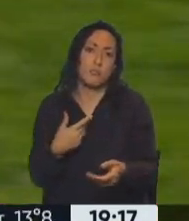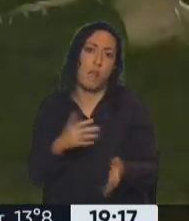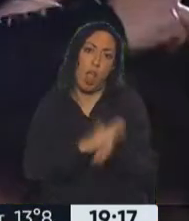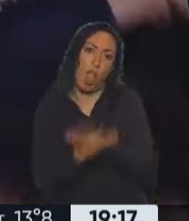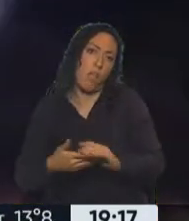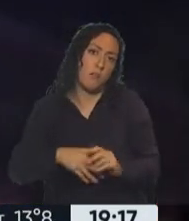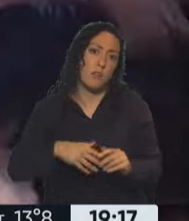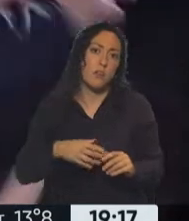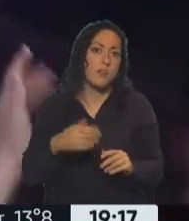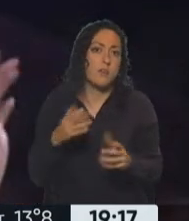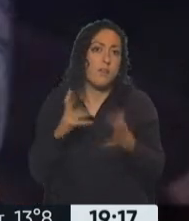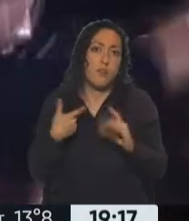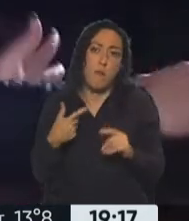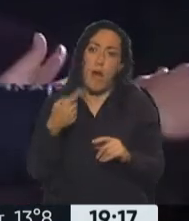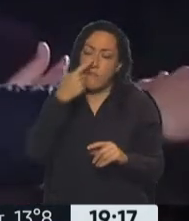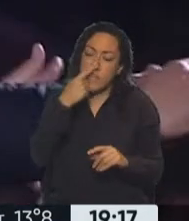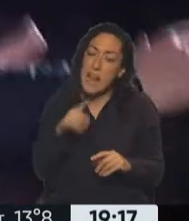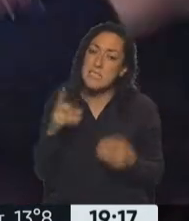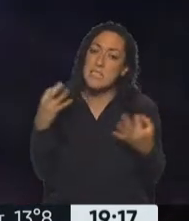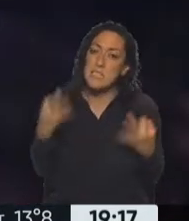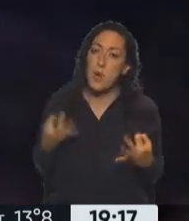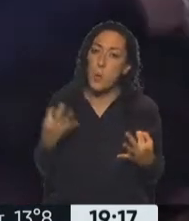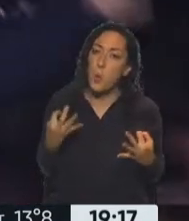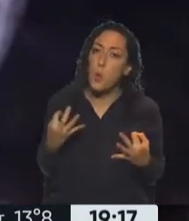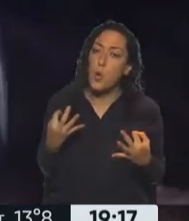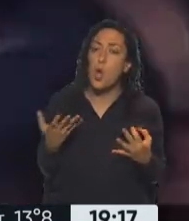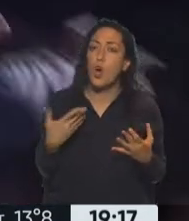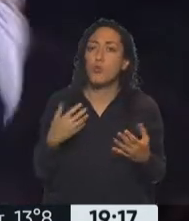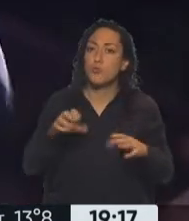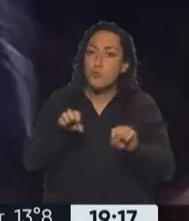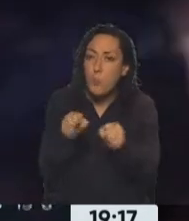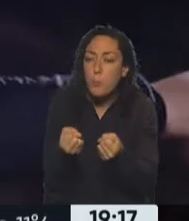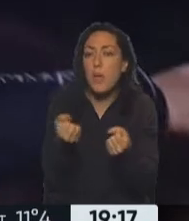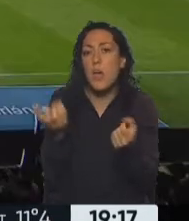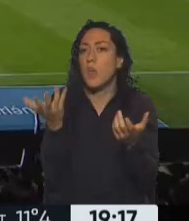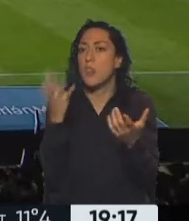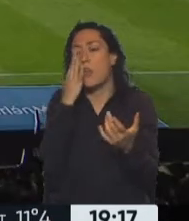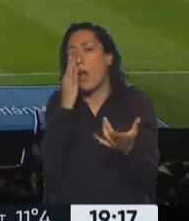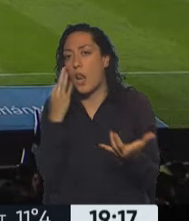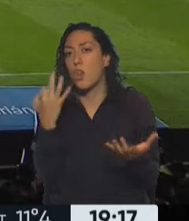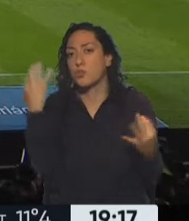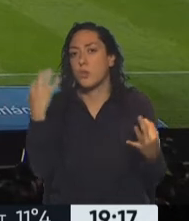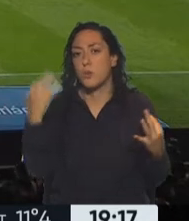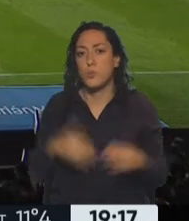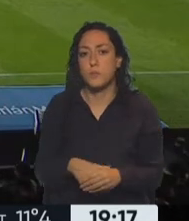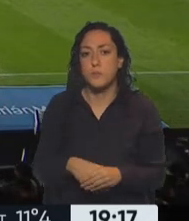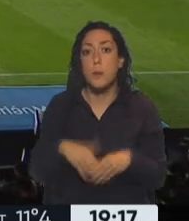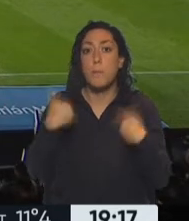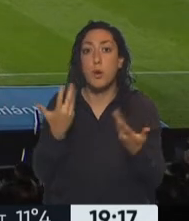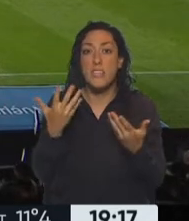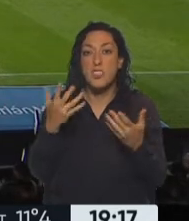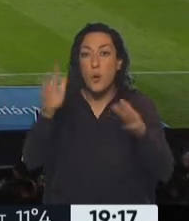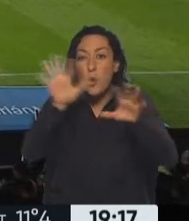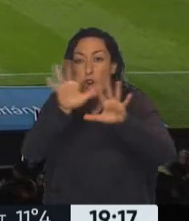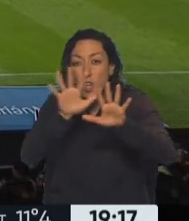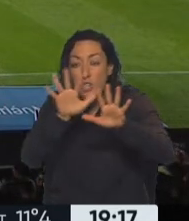seguramente van a terminar en alguna suspensión importante. Por eso, ¿no?, se blurió, porque hizo un efecto. Y después